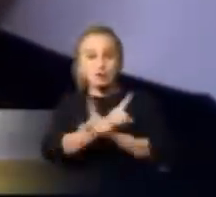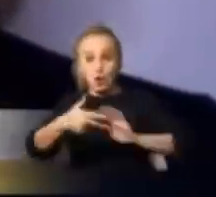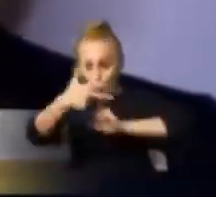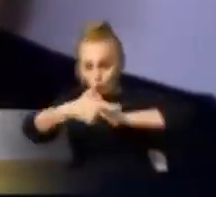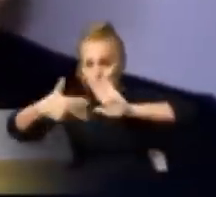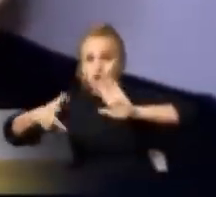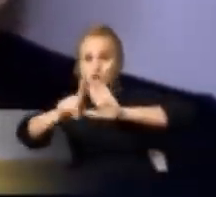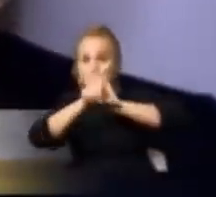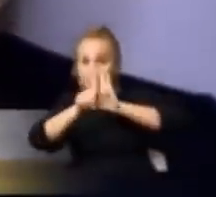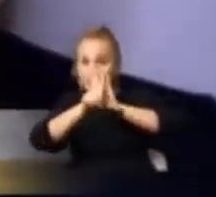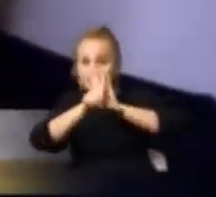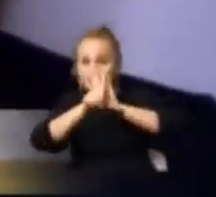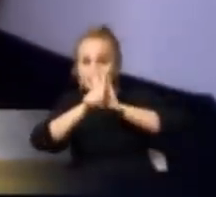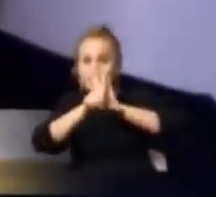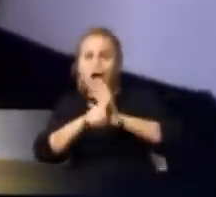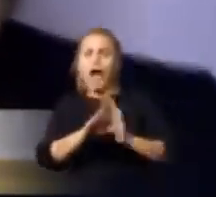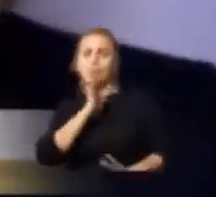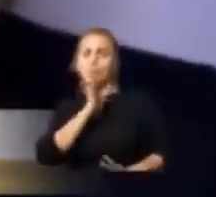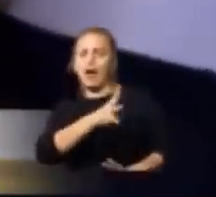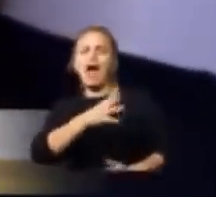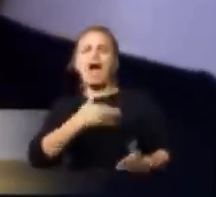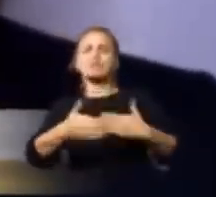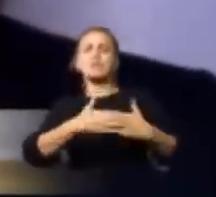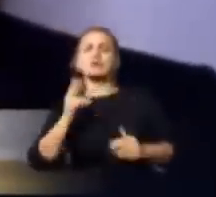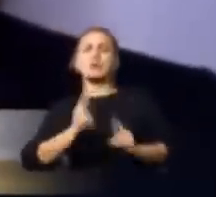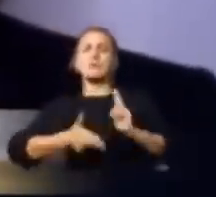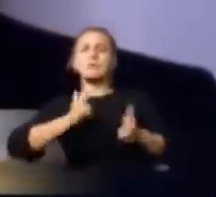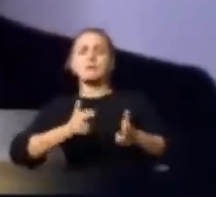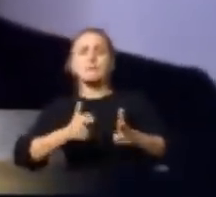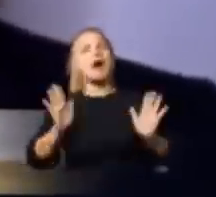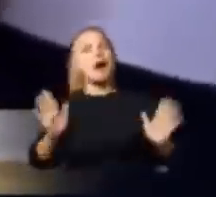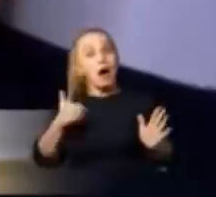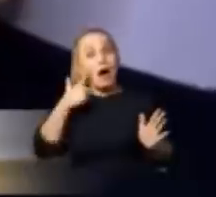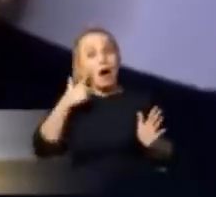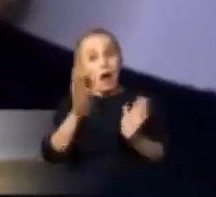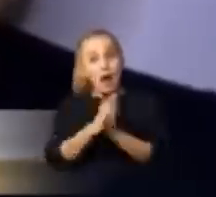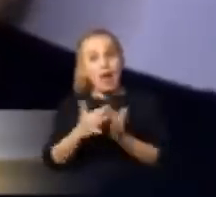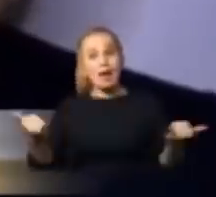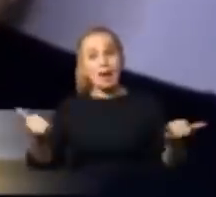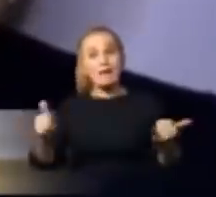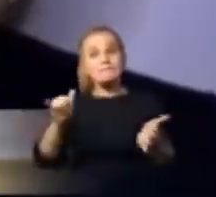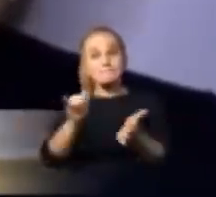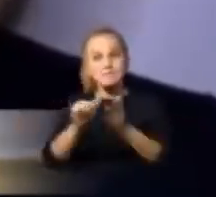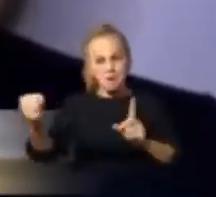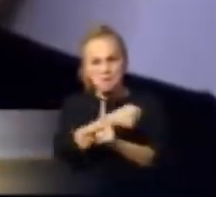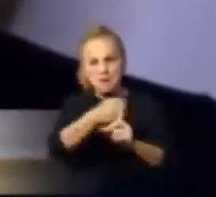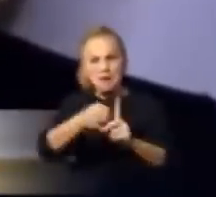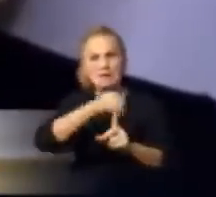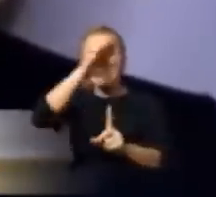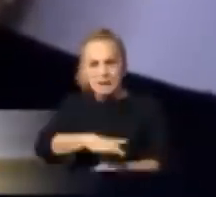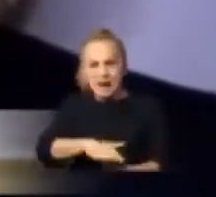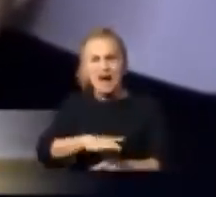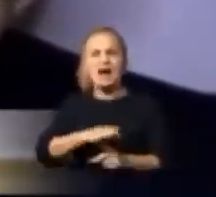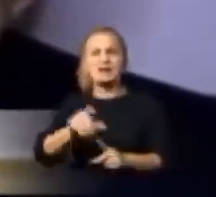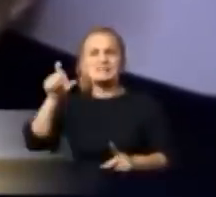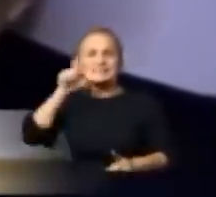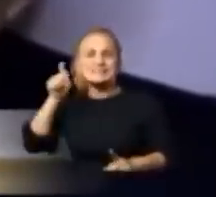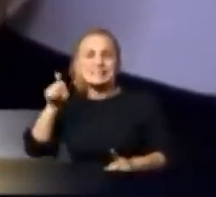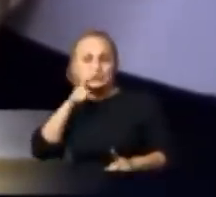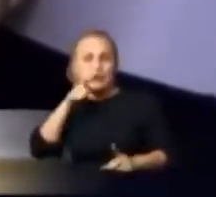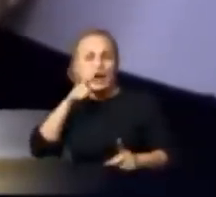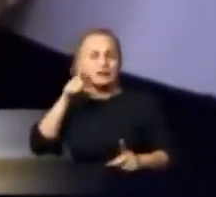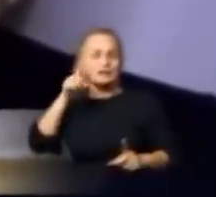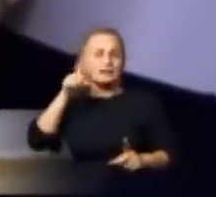y las leyes que juraron cumplir. Esa es la realidad. Y lo mismo sucede con las agresiones sexuales. Por